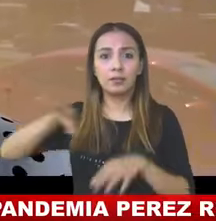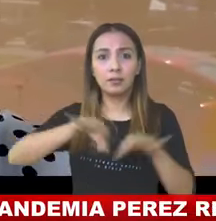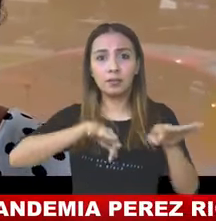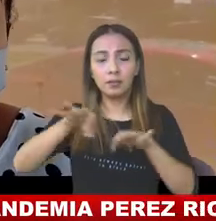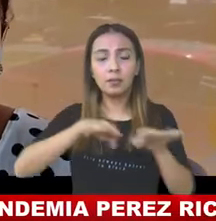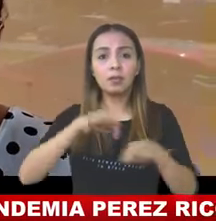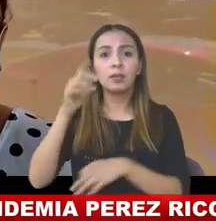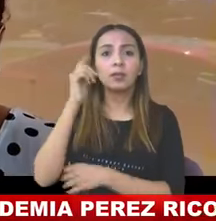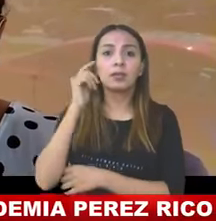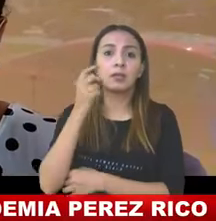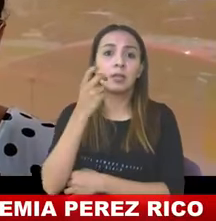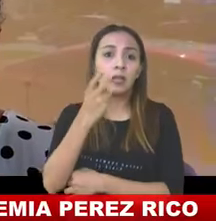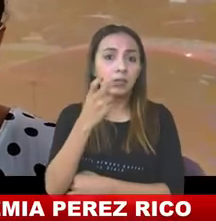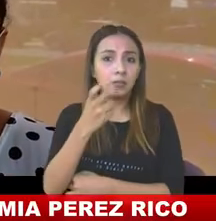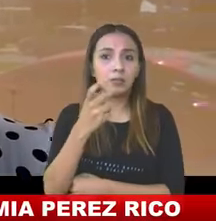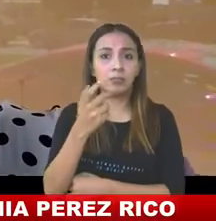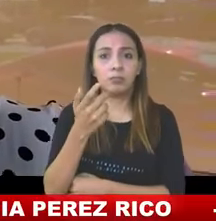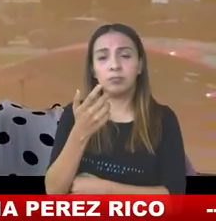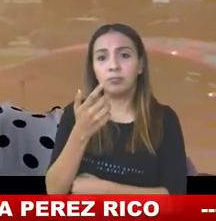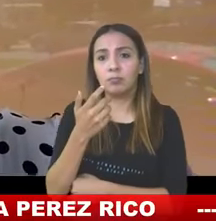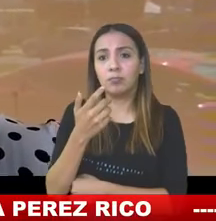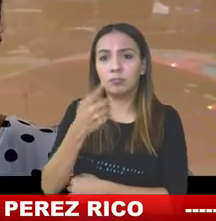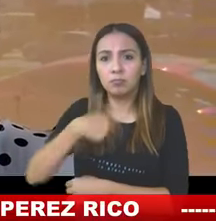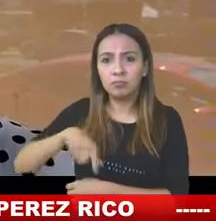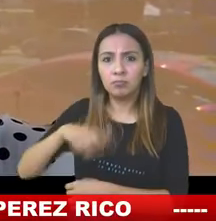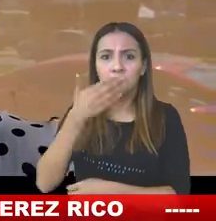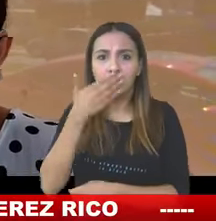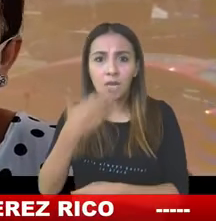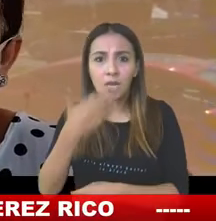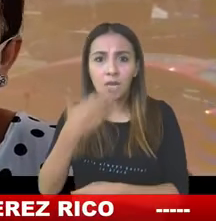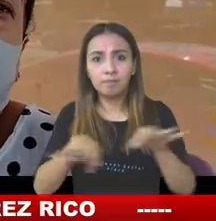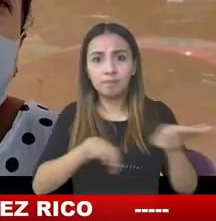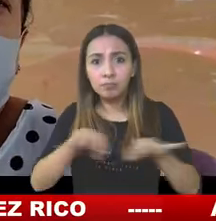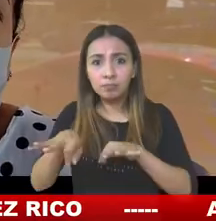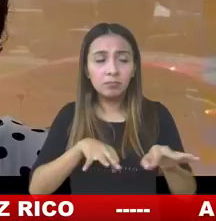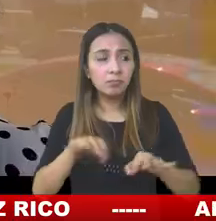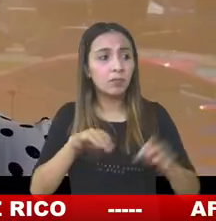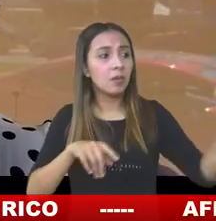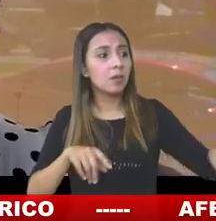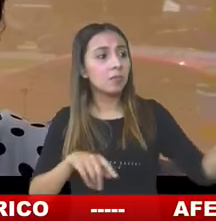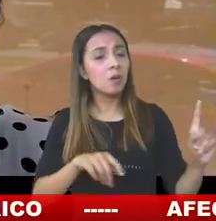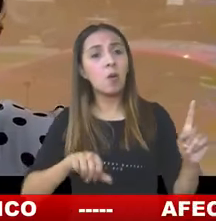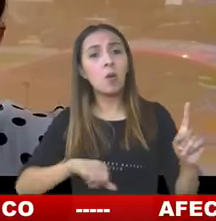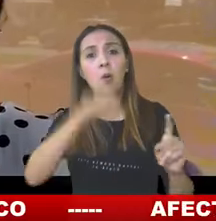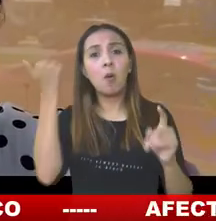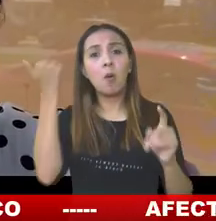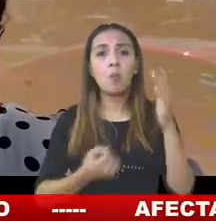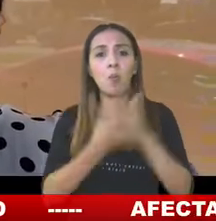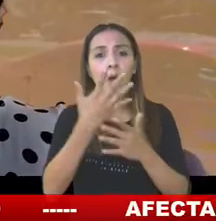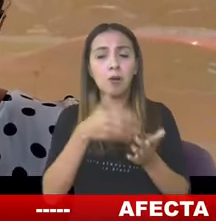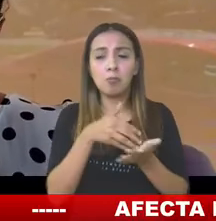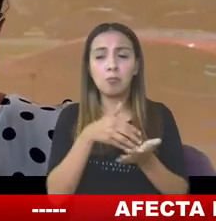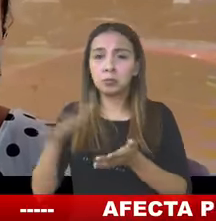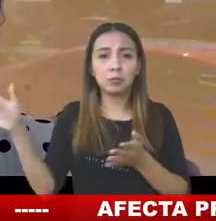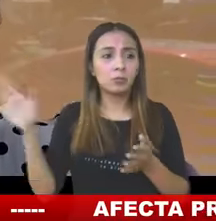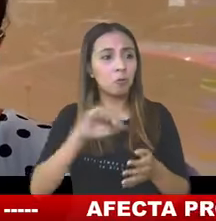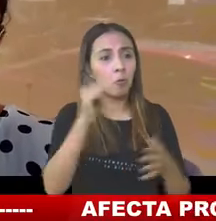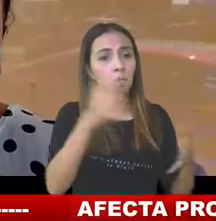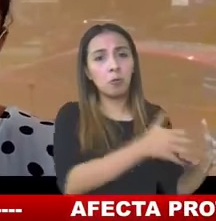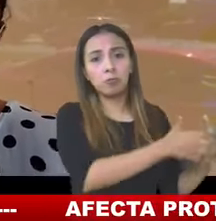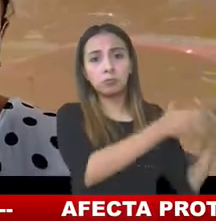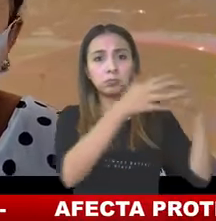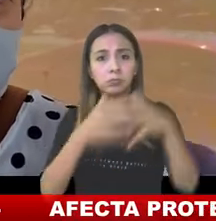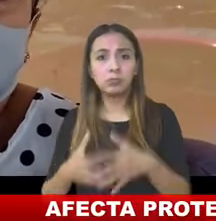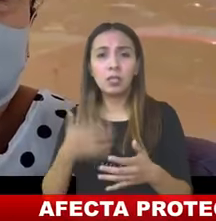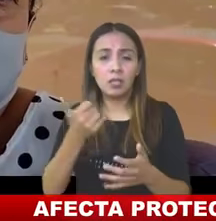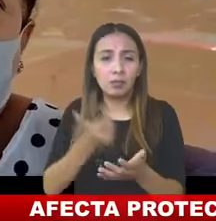que estamos haciendo un buen trabajo, y cuando ya llega el otro personal, te corren así injustificadamente y no te